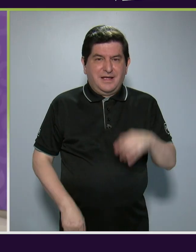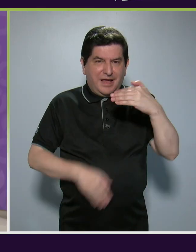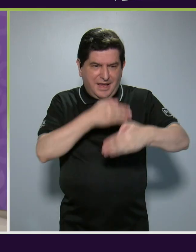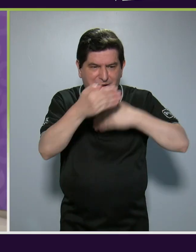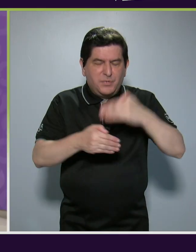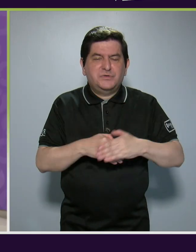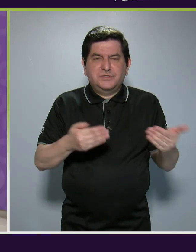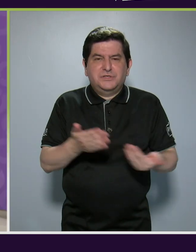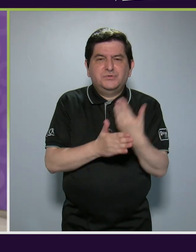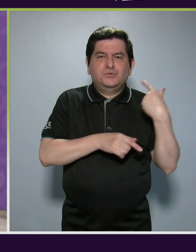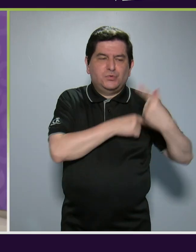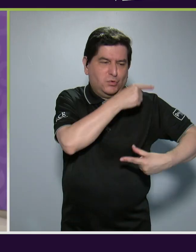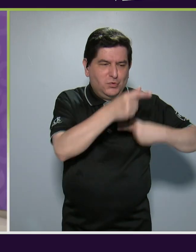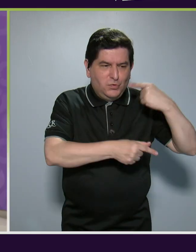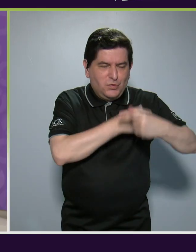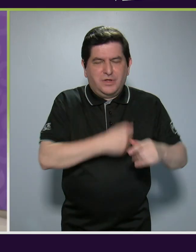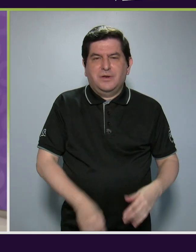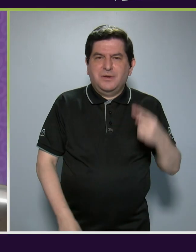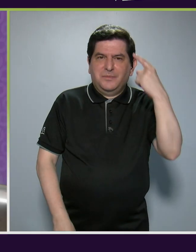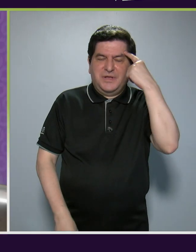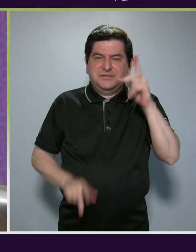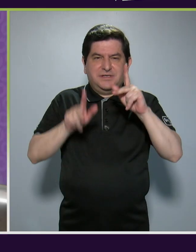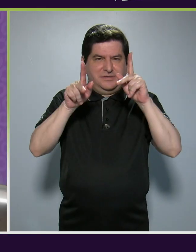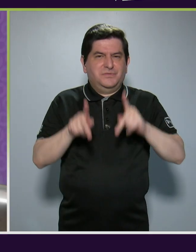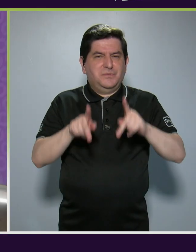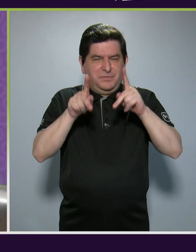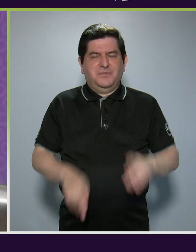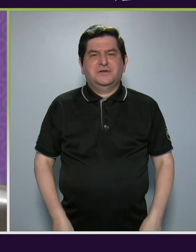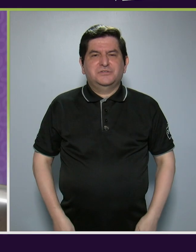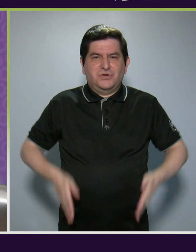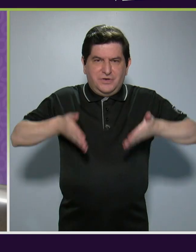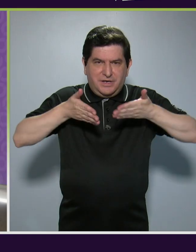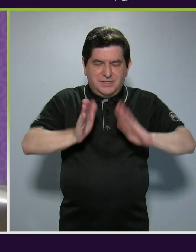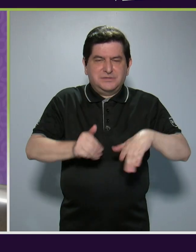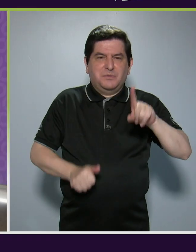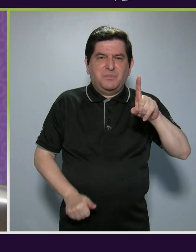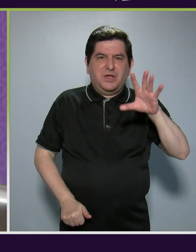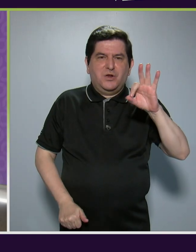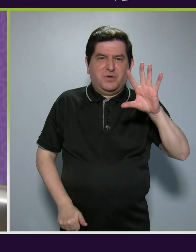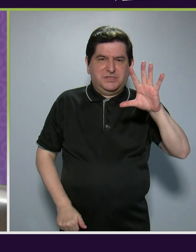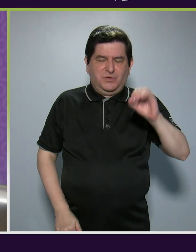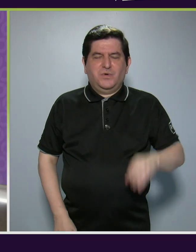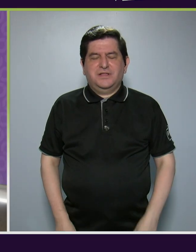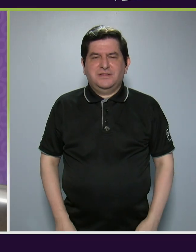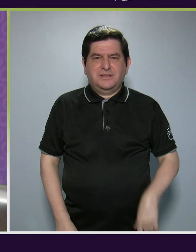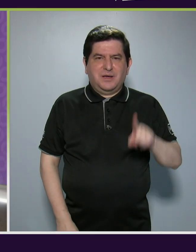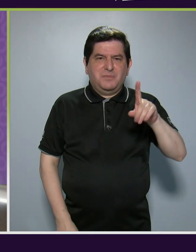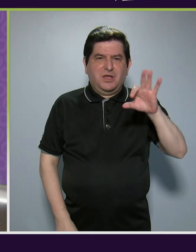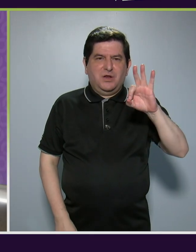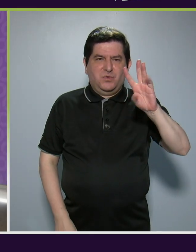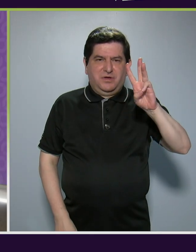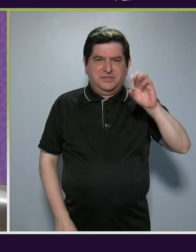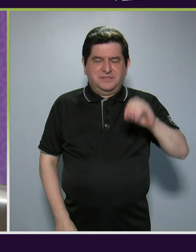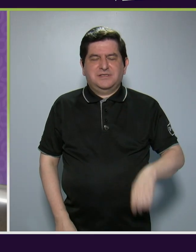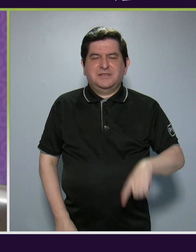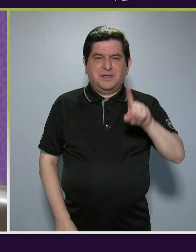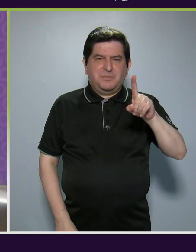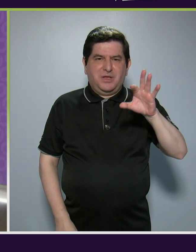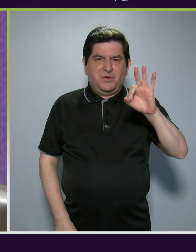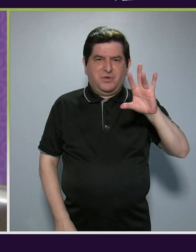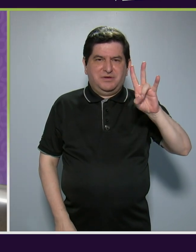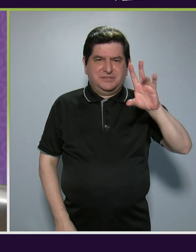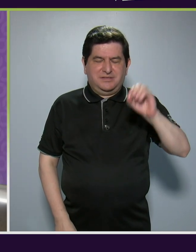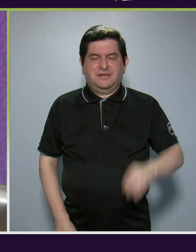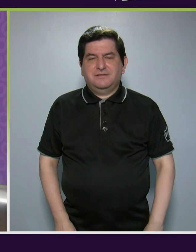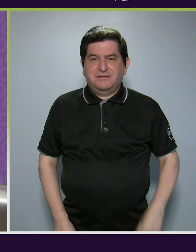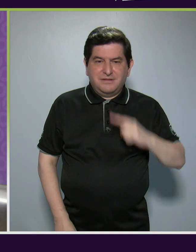nuevas generaciones. Digamos, pensemos en las personas que nacieron en 1950, 1960, 1970, la realidad a